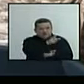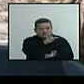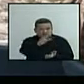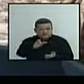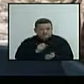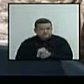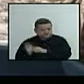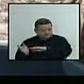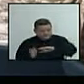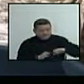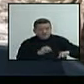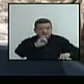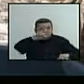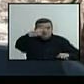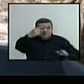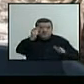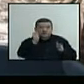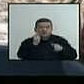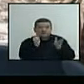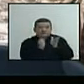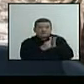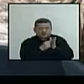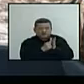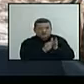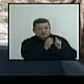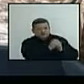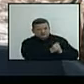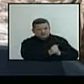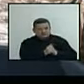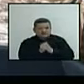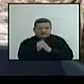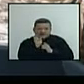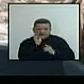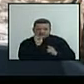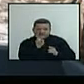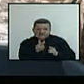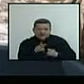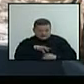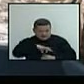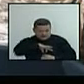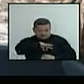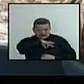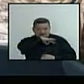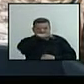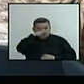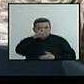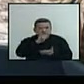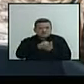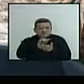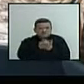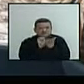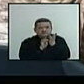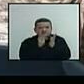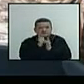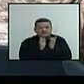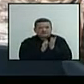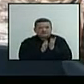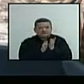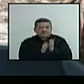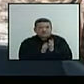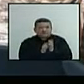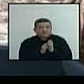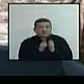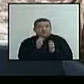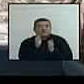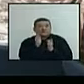El segundo momento nos lleva a contemplar el alma misma de Jesús. De una parte, Él